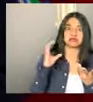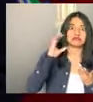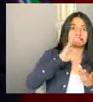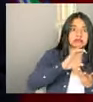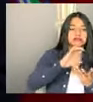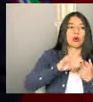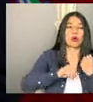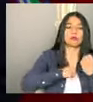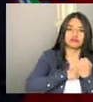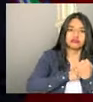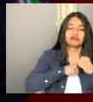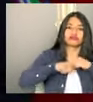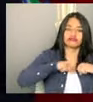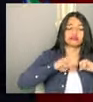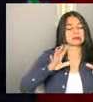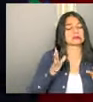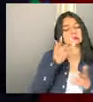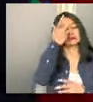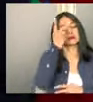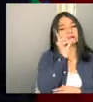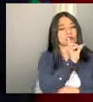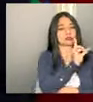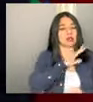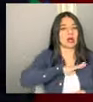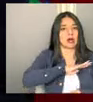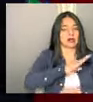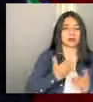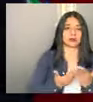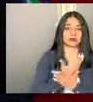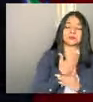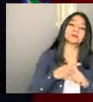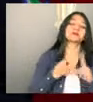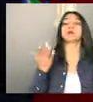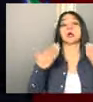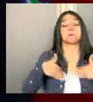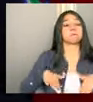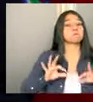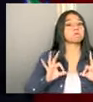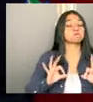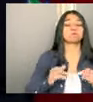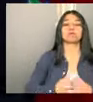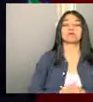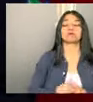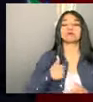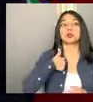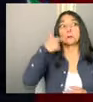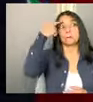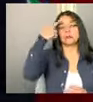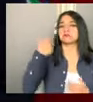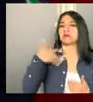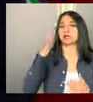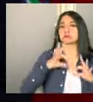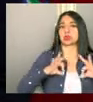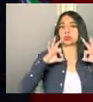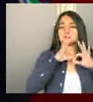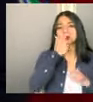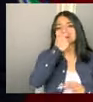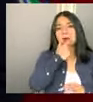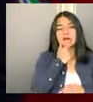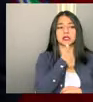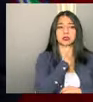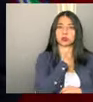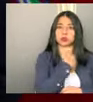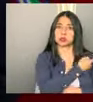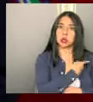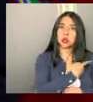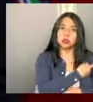el alcalde irá tomando decisiones al respecto. Creo que nuestro interés, tanto de Pavel como el mío,